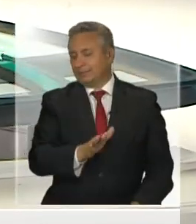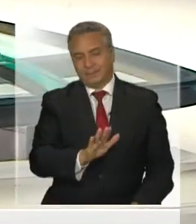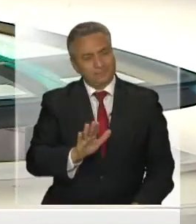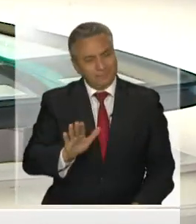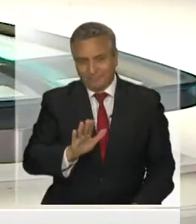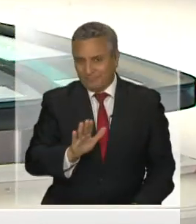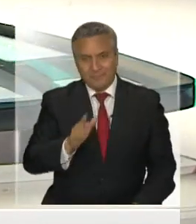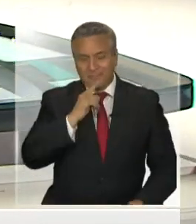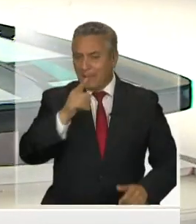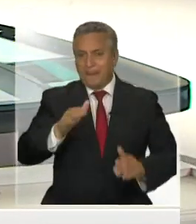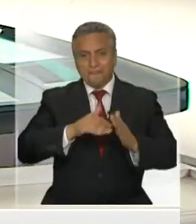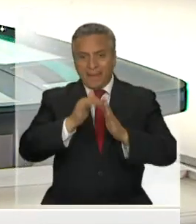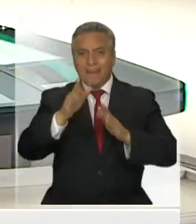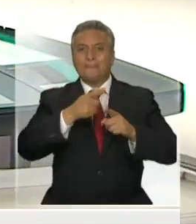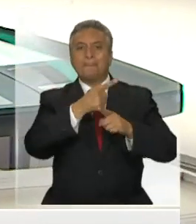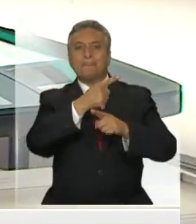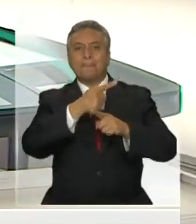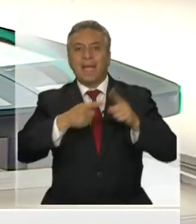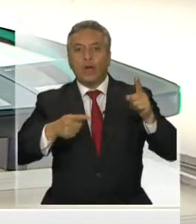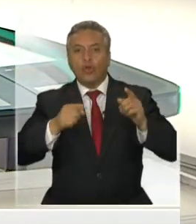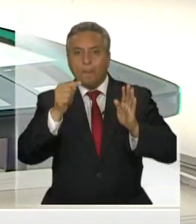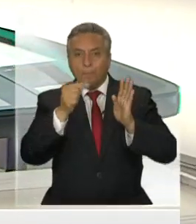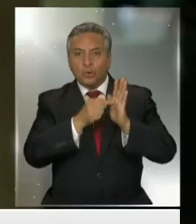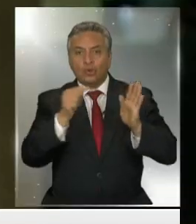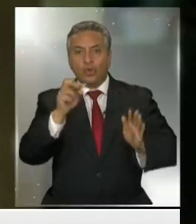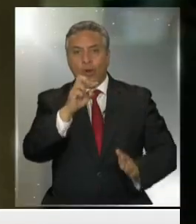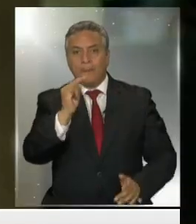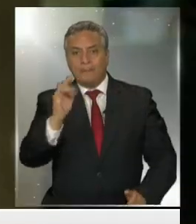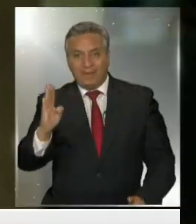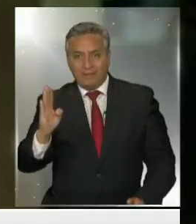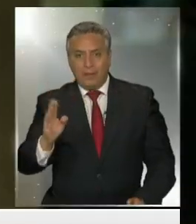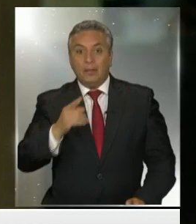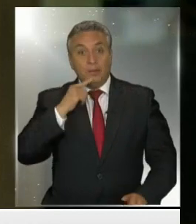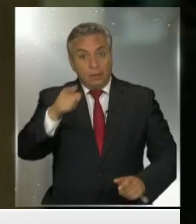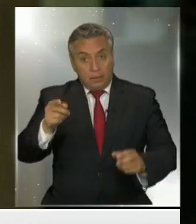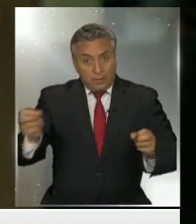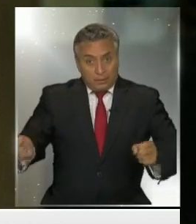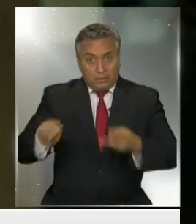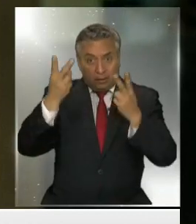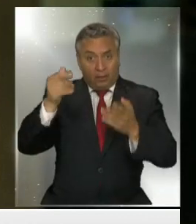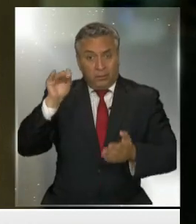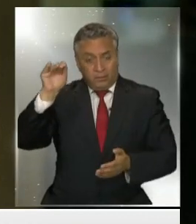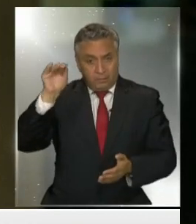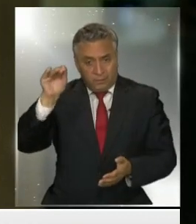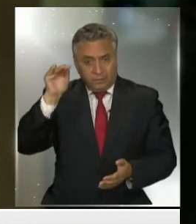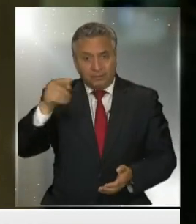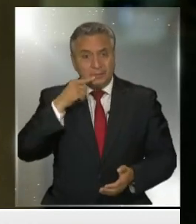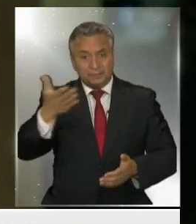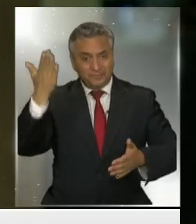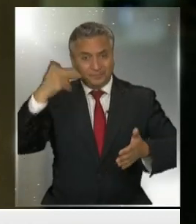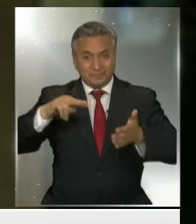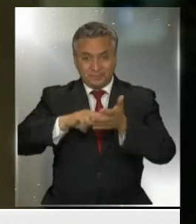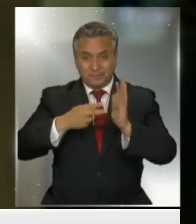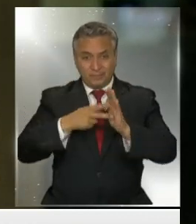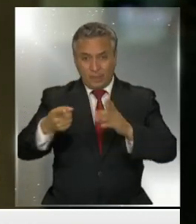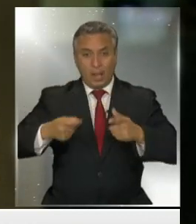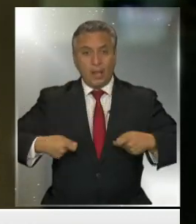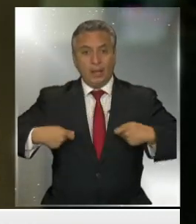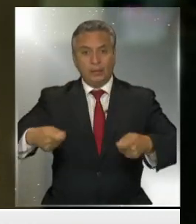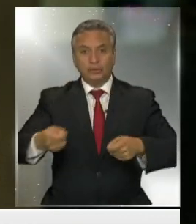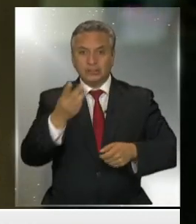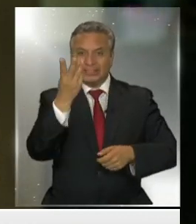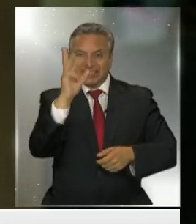son poco más de medio punto del pib y resulta que para poder salvar a la banca privada después de la crisis el 82 el 83 no gastamos